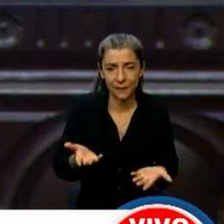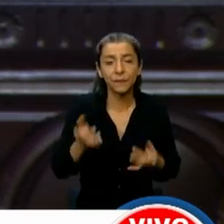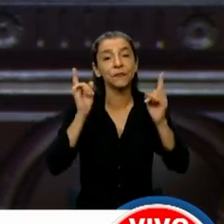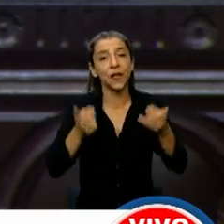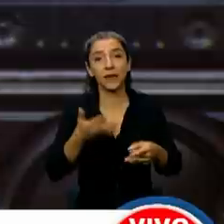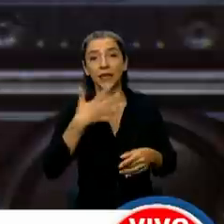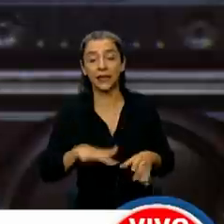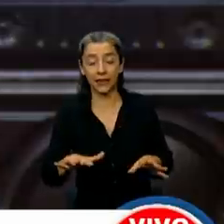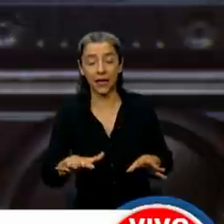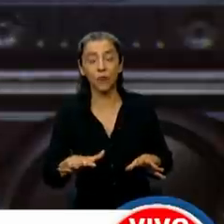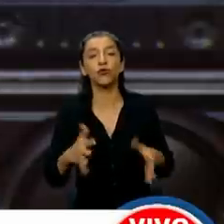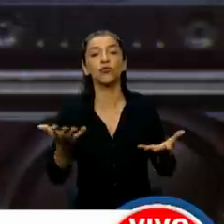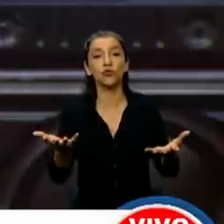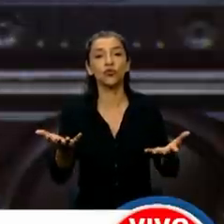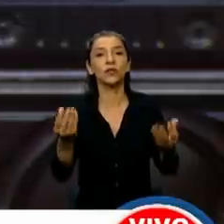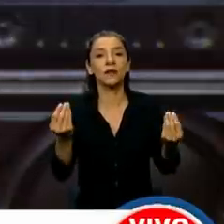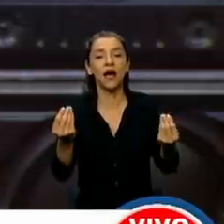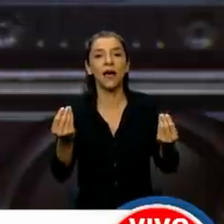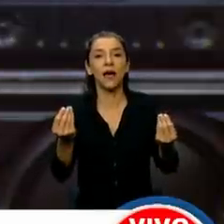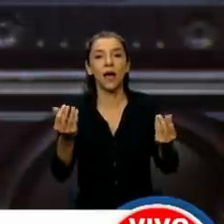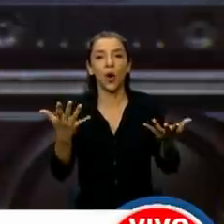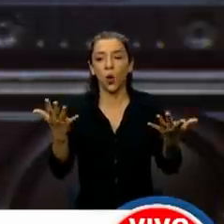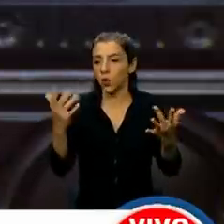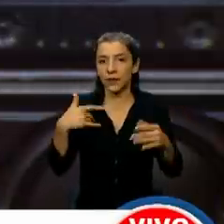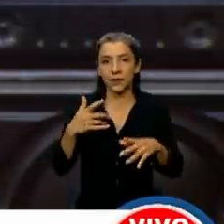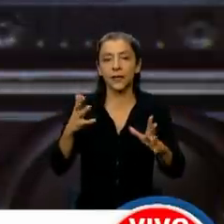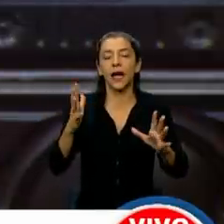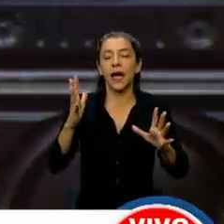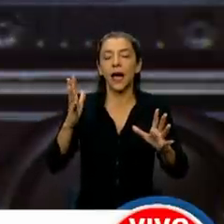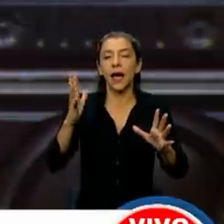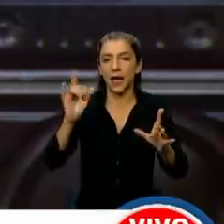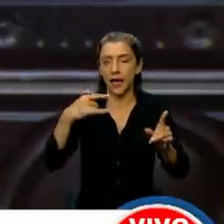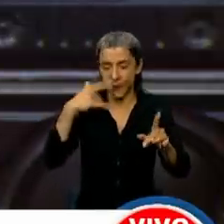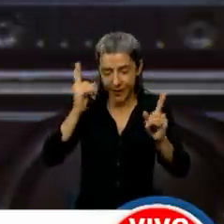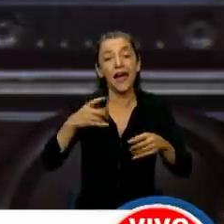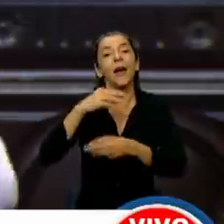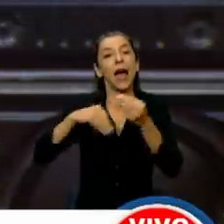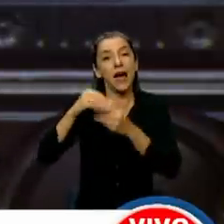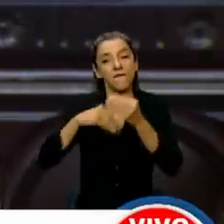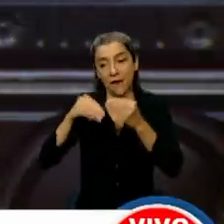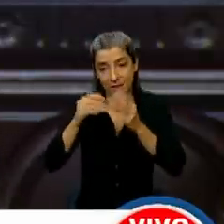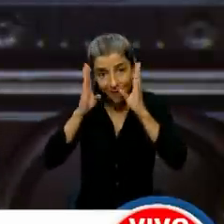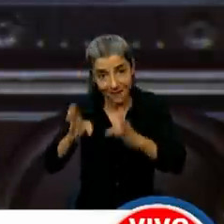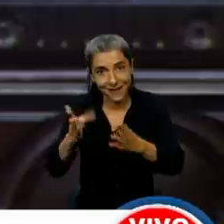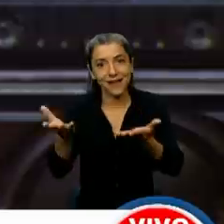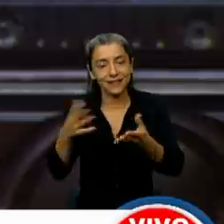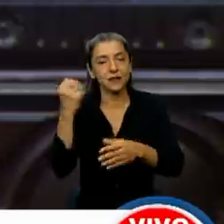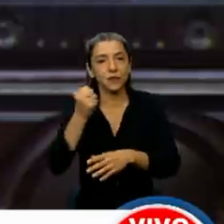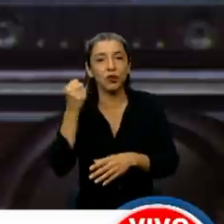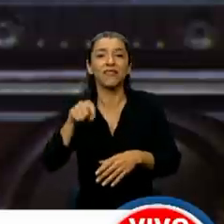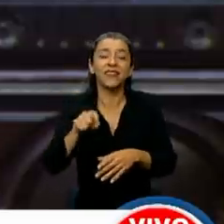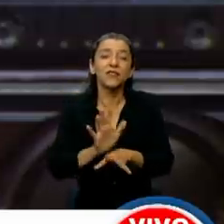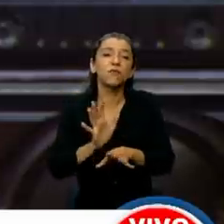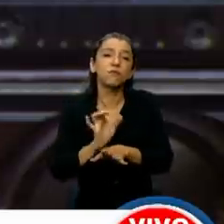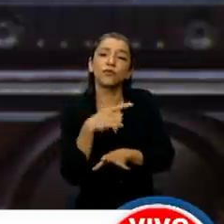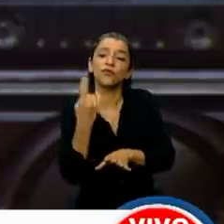y los hasta los ingresos a las familias la verdad que este es el esquema el esquema que queremos